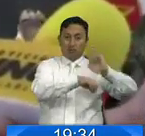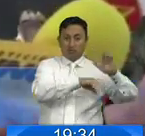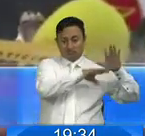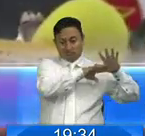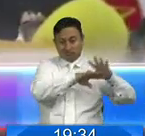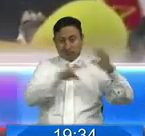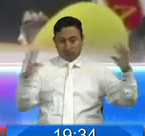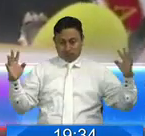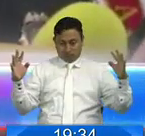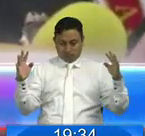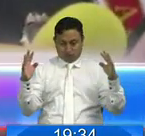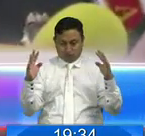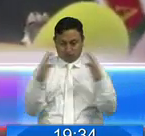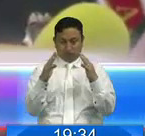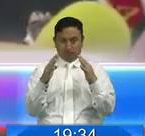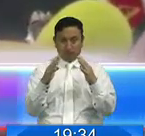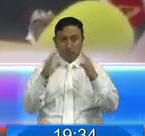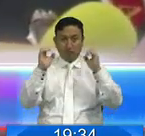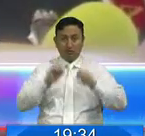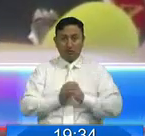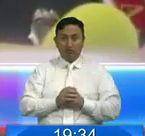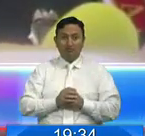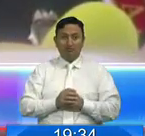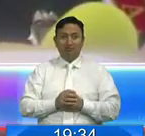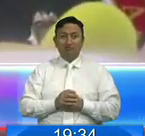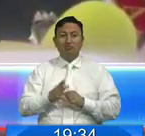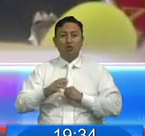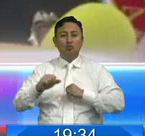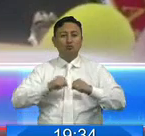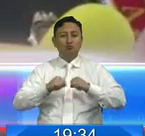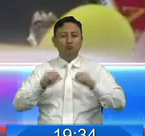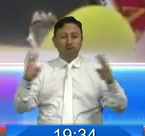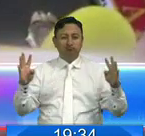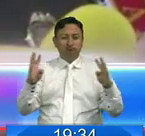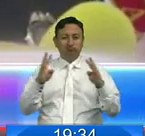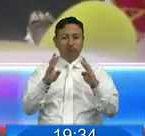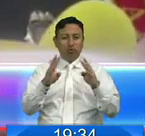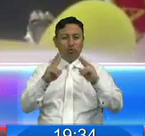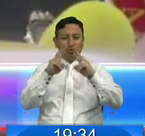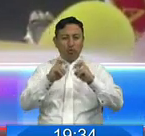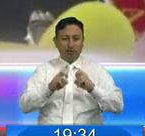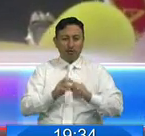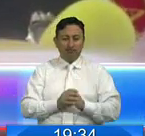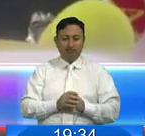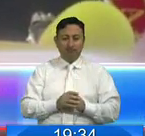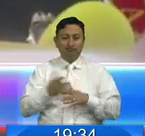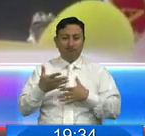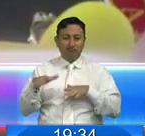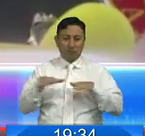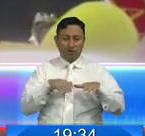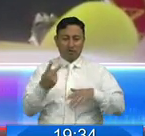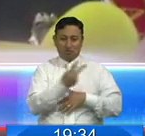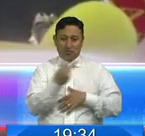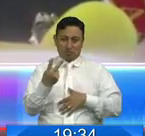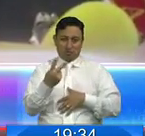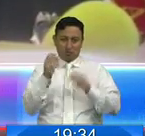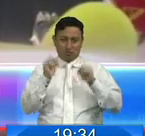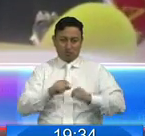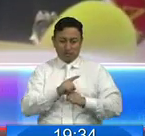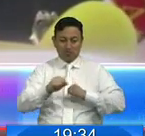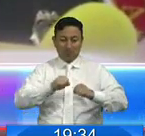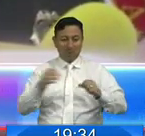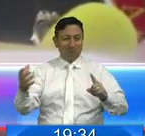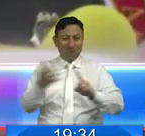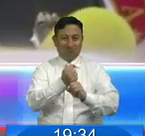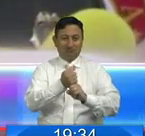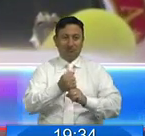aprisionamiento y podamos hacer unas operaciones de inteligencia, operaciones militares coordinadas con este ejército para que el esfuerzo sea